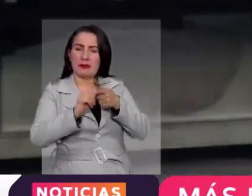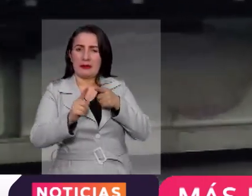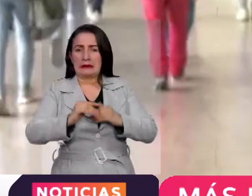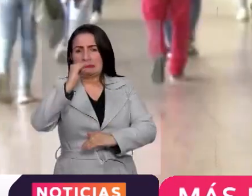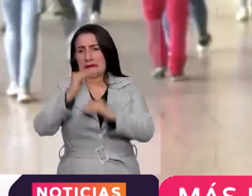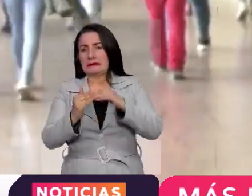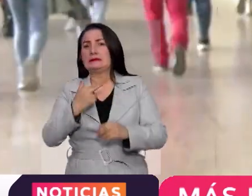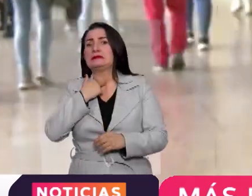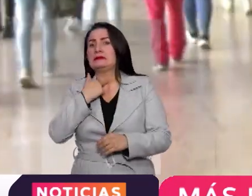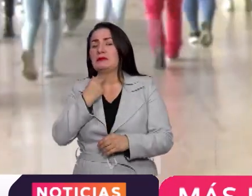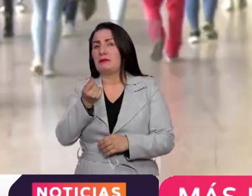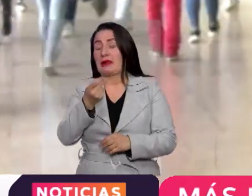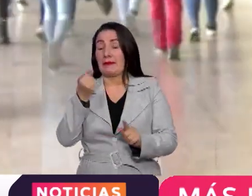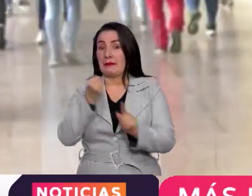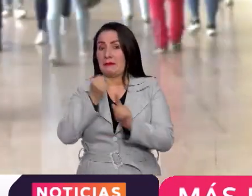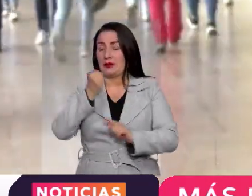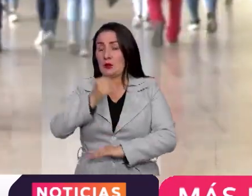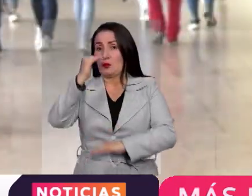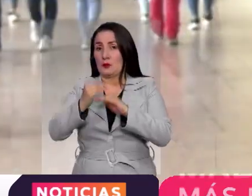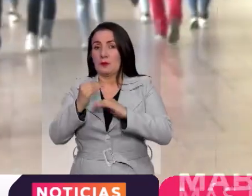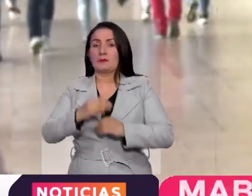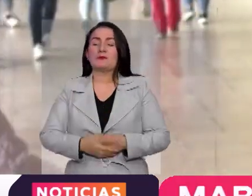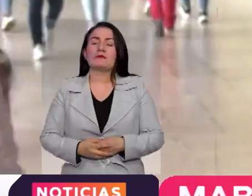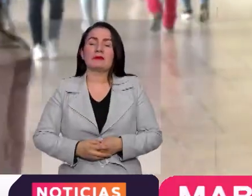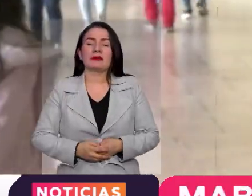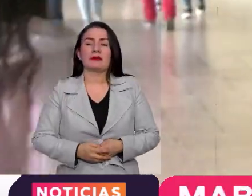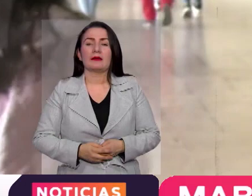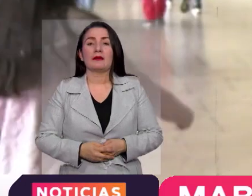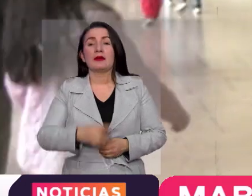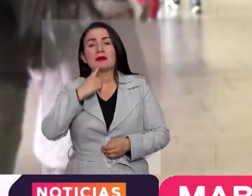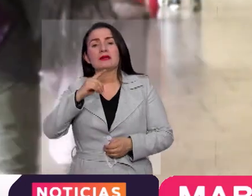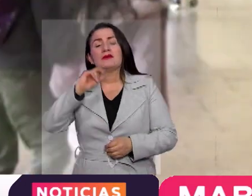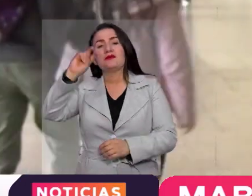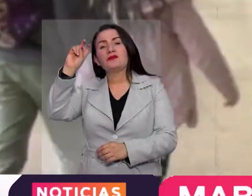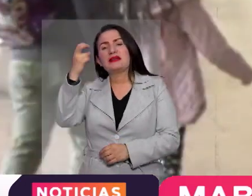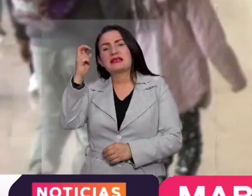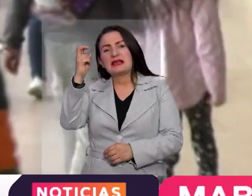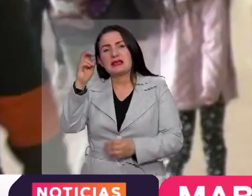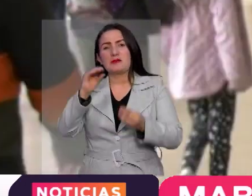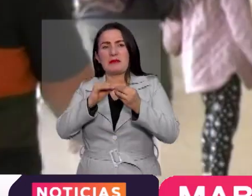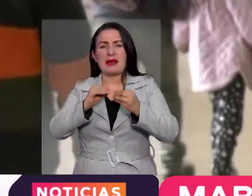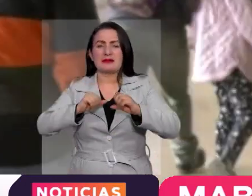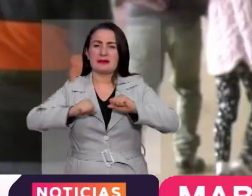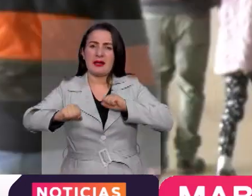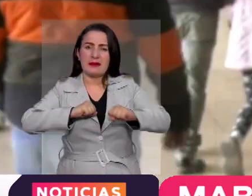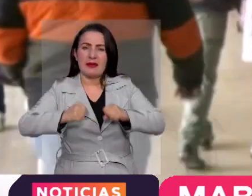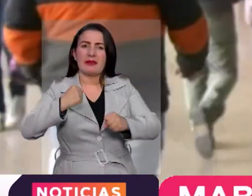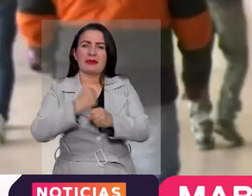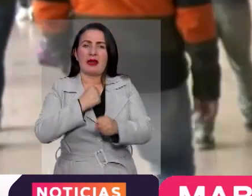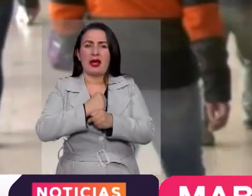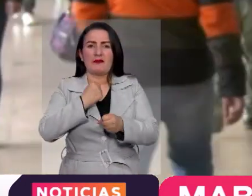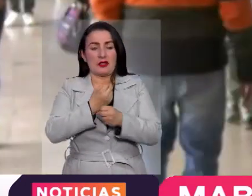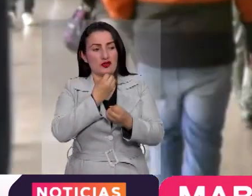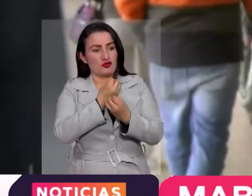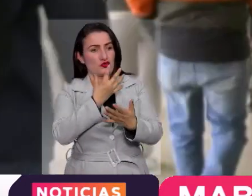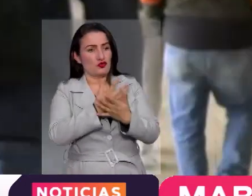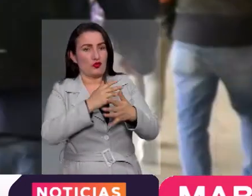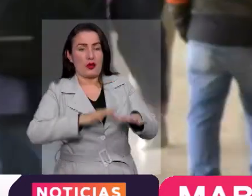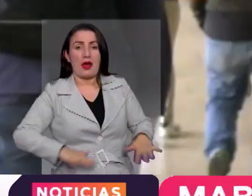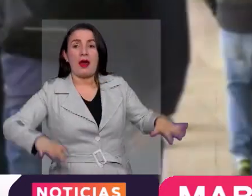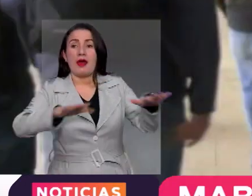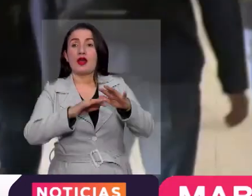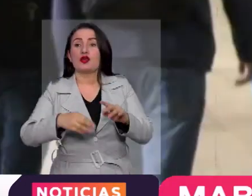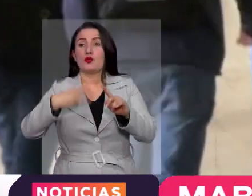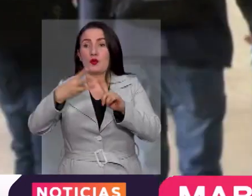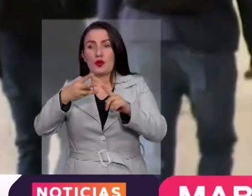económico el tercero cuando hacemos en y